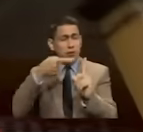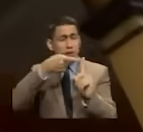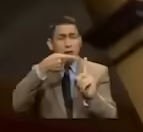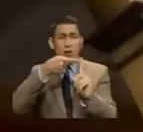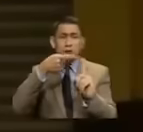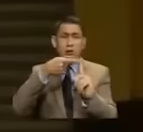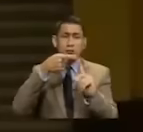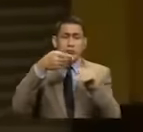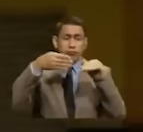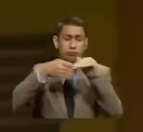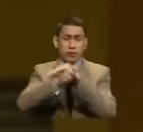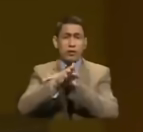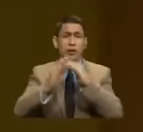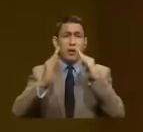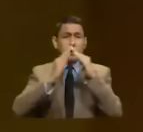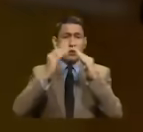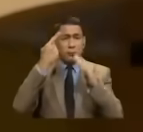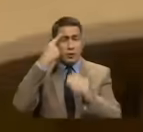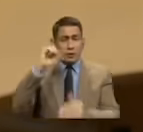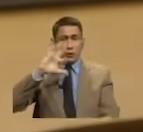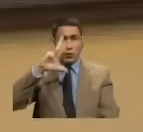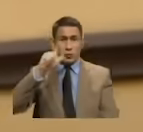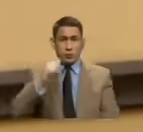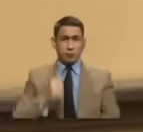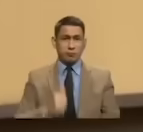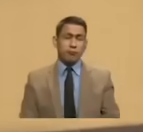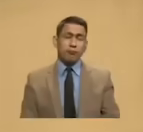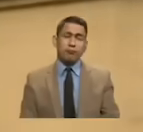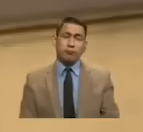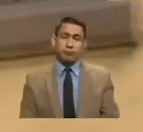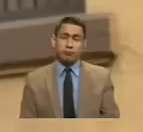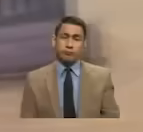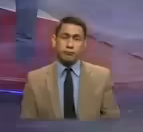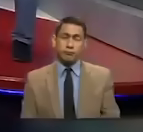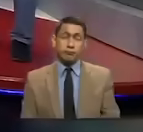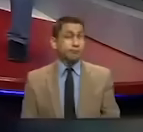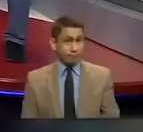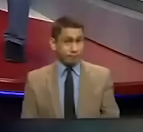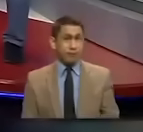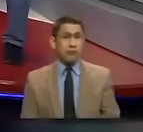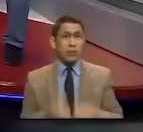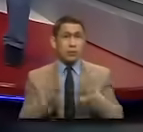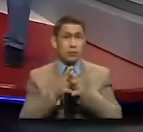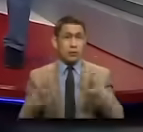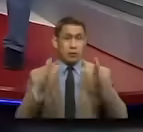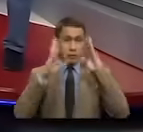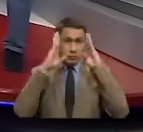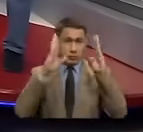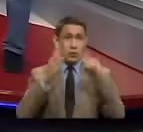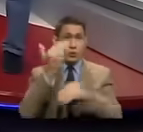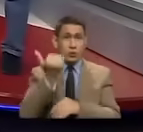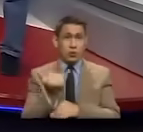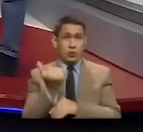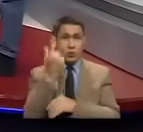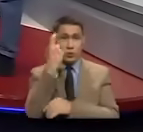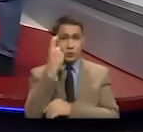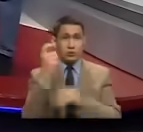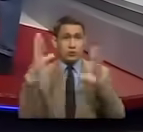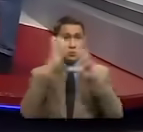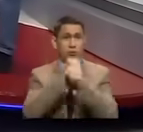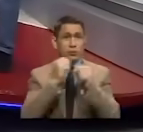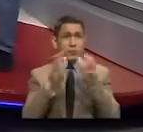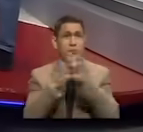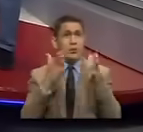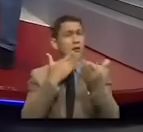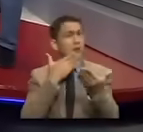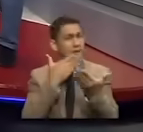un fantasma de madrugada, mi estimada Saskia. Estaremos pendientes entonces, José, a las 23 horas como todos los días. Muchísimas gracias